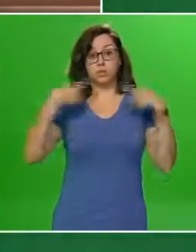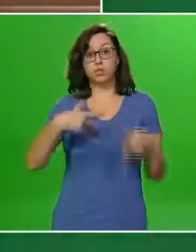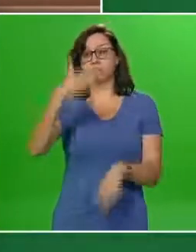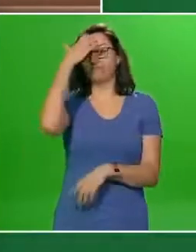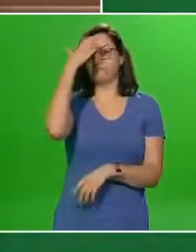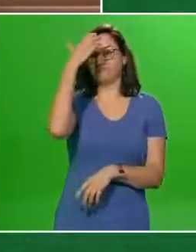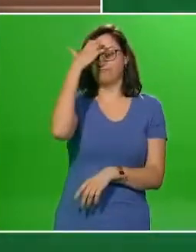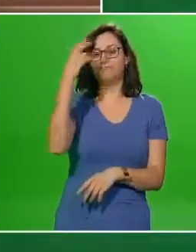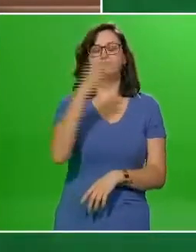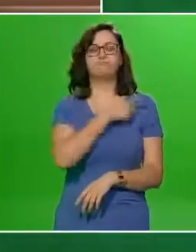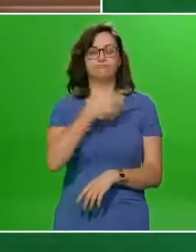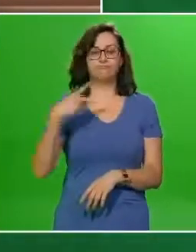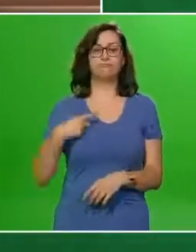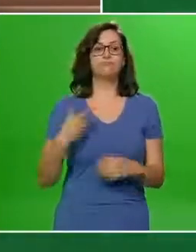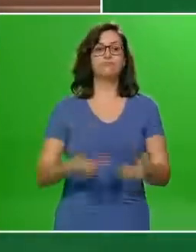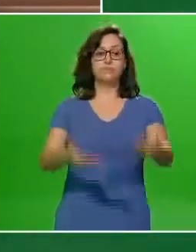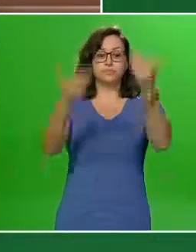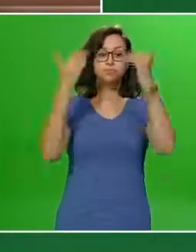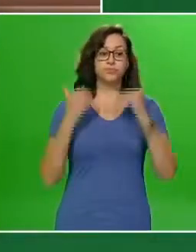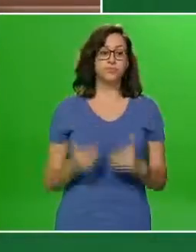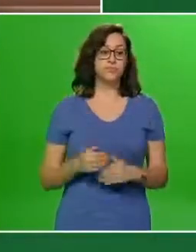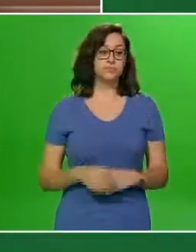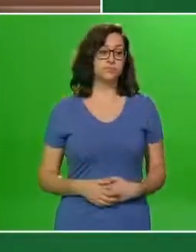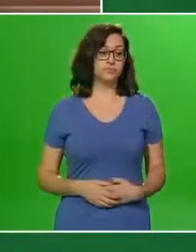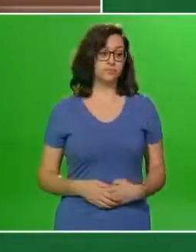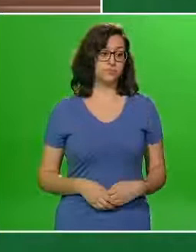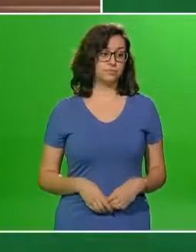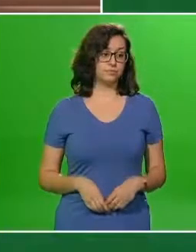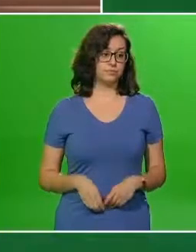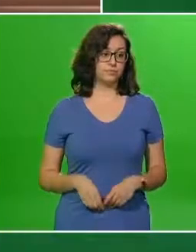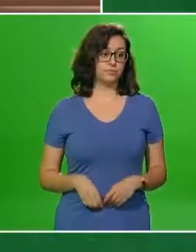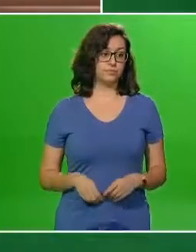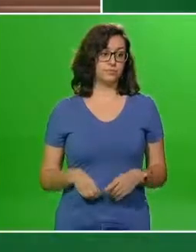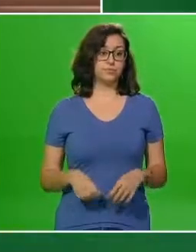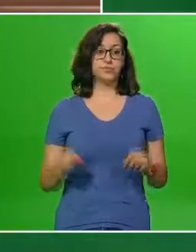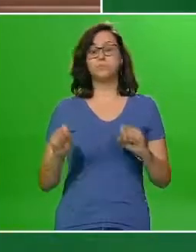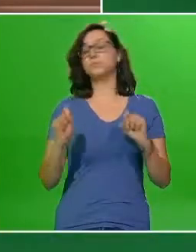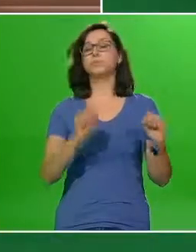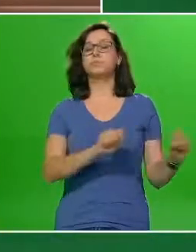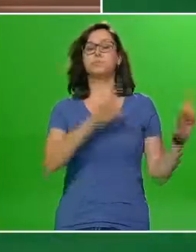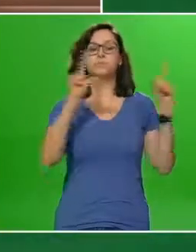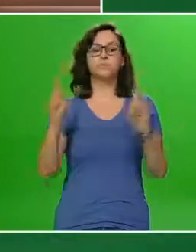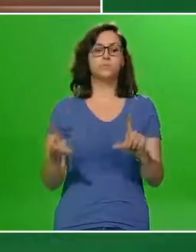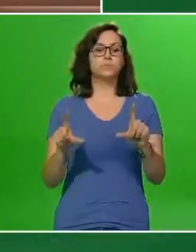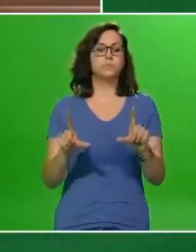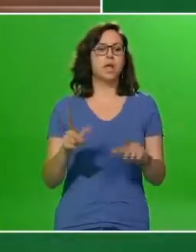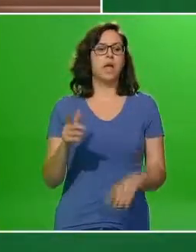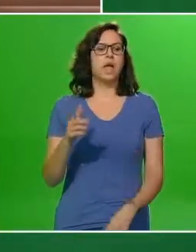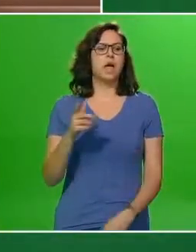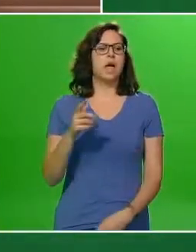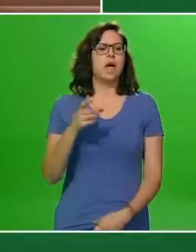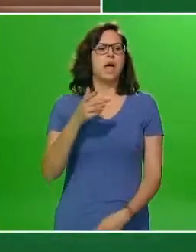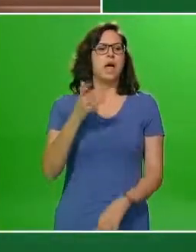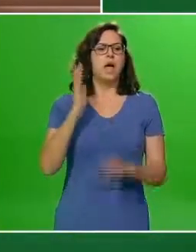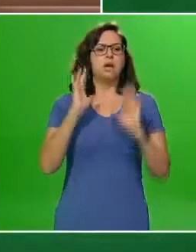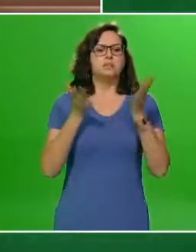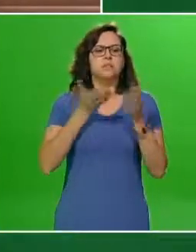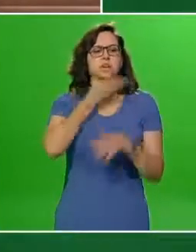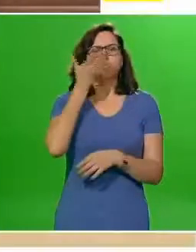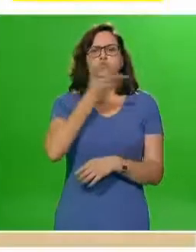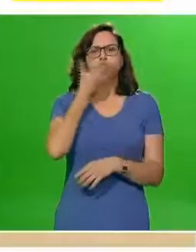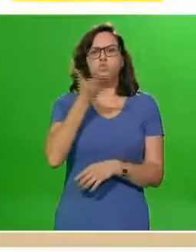entidad. La siguiente, por favor. En la siguiente diapositiva, como es costumbre, ya los días